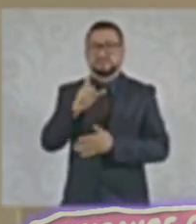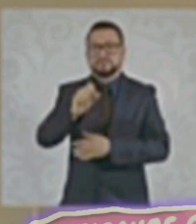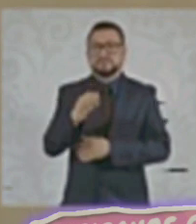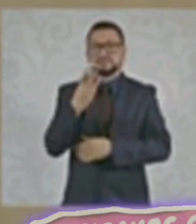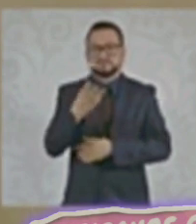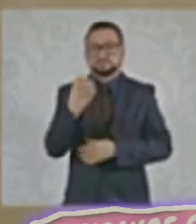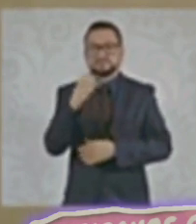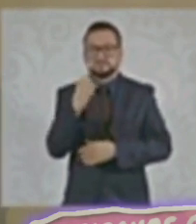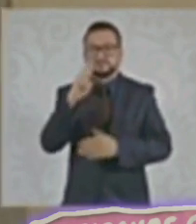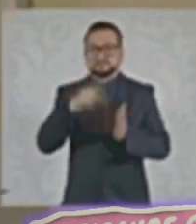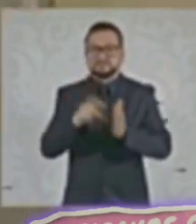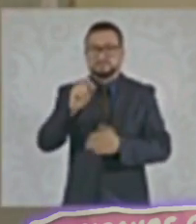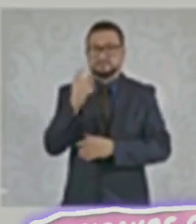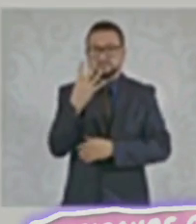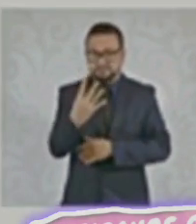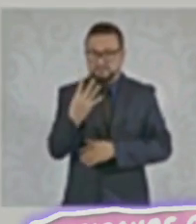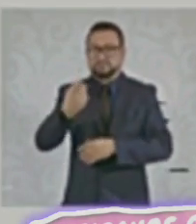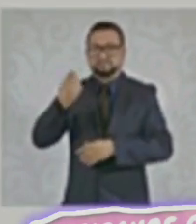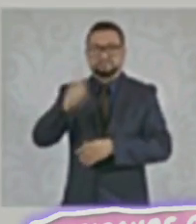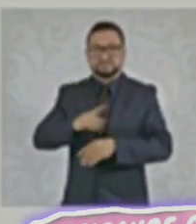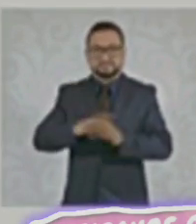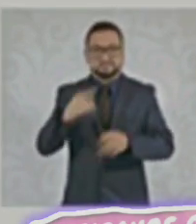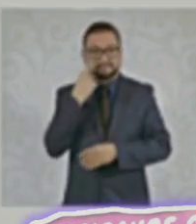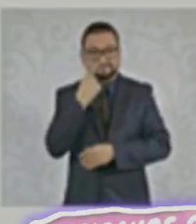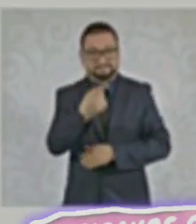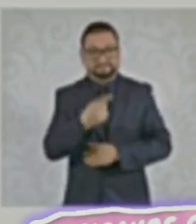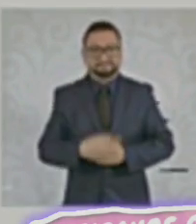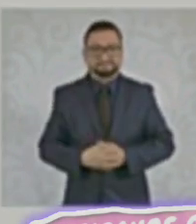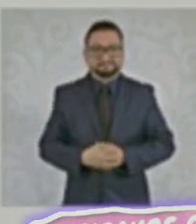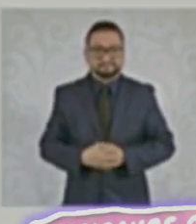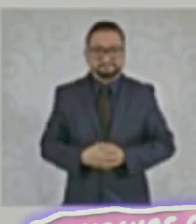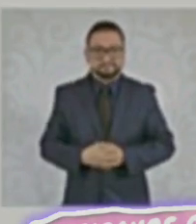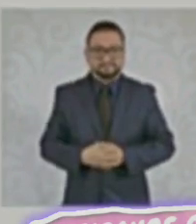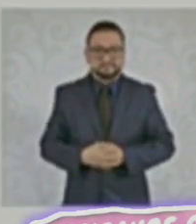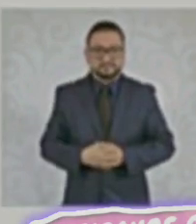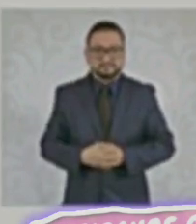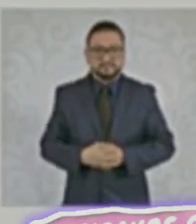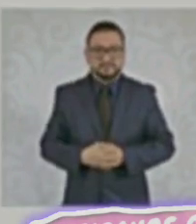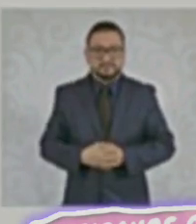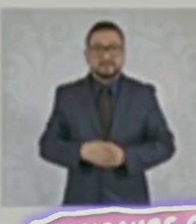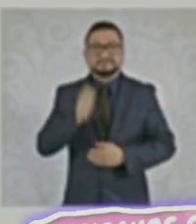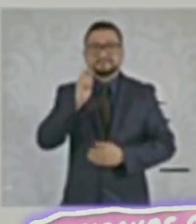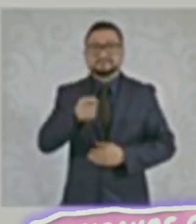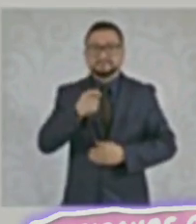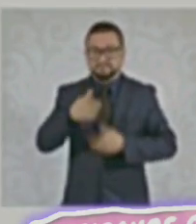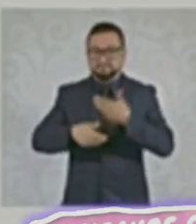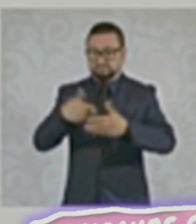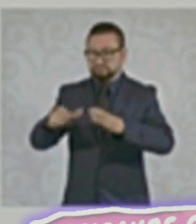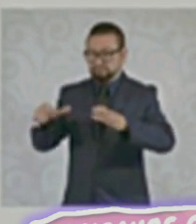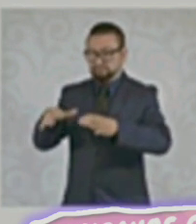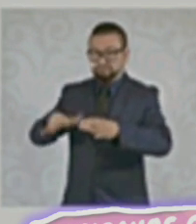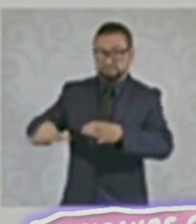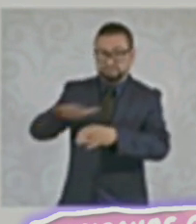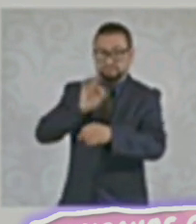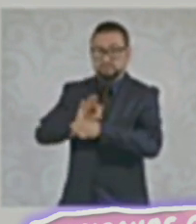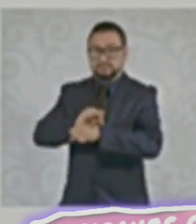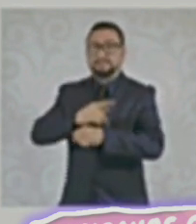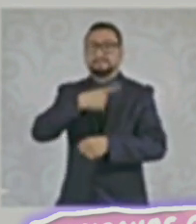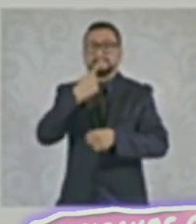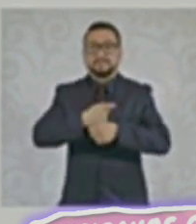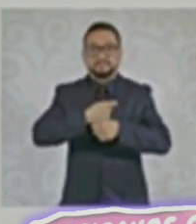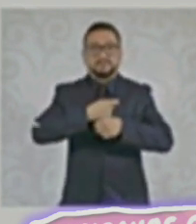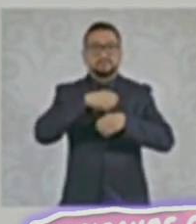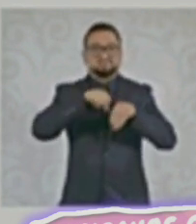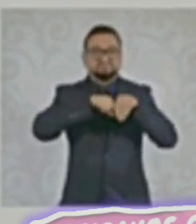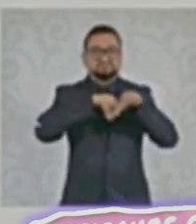de 2024. Como ustedes saben, cuando se decreta un área natural protegida pasa por un proceso. Primero se publica en el